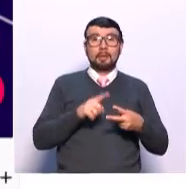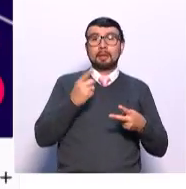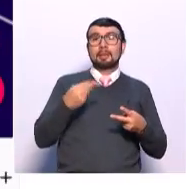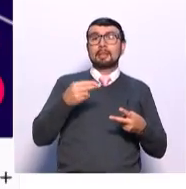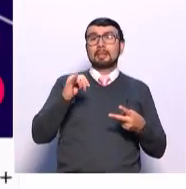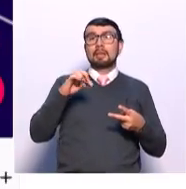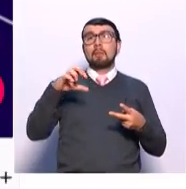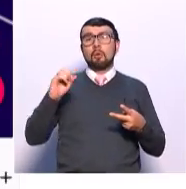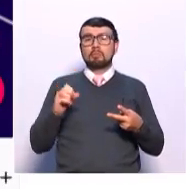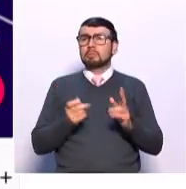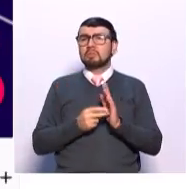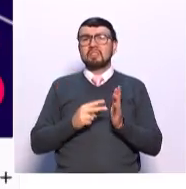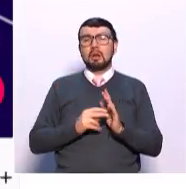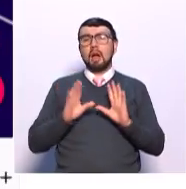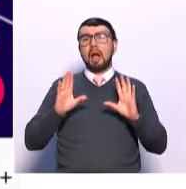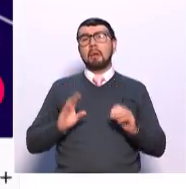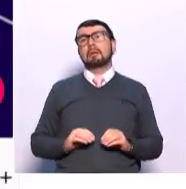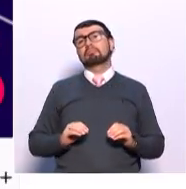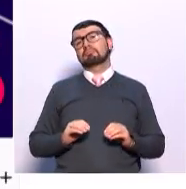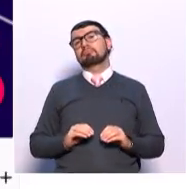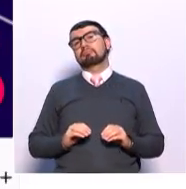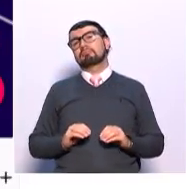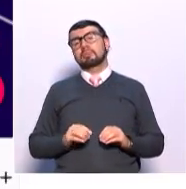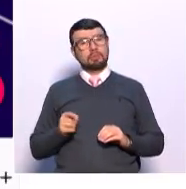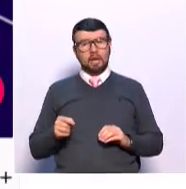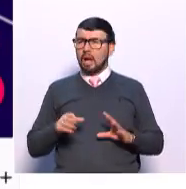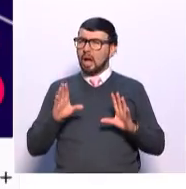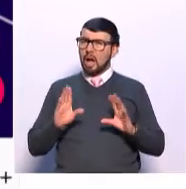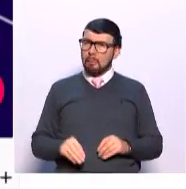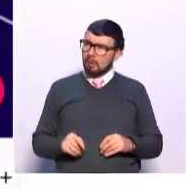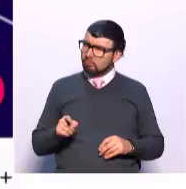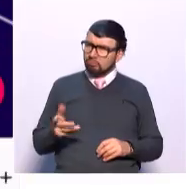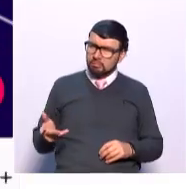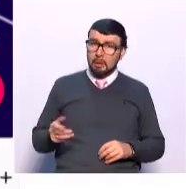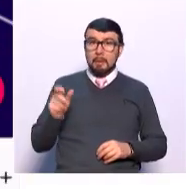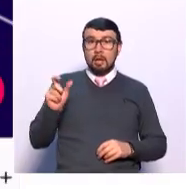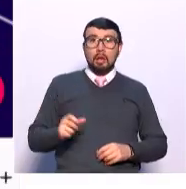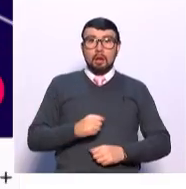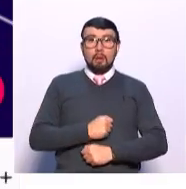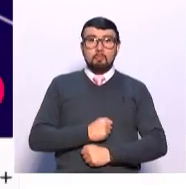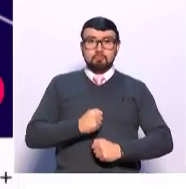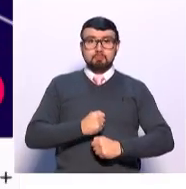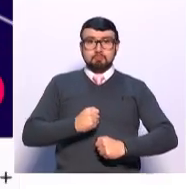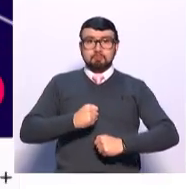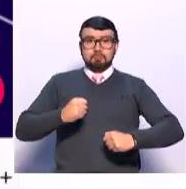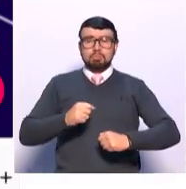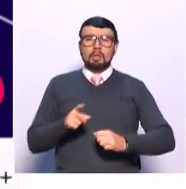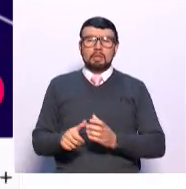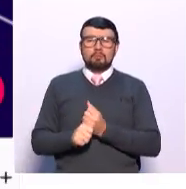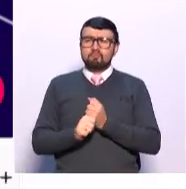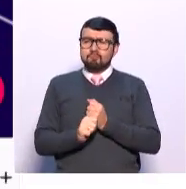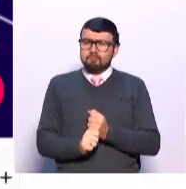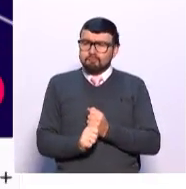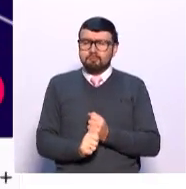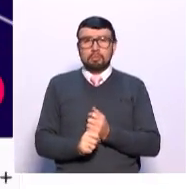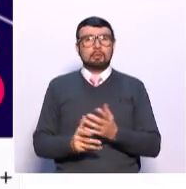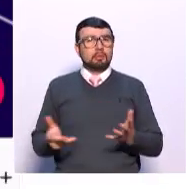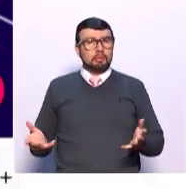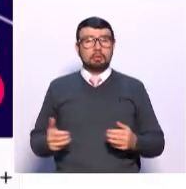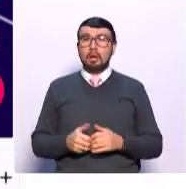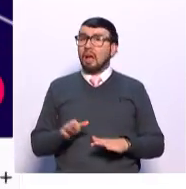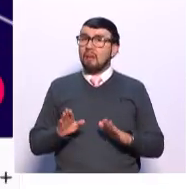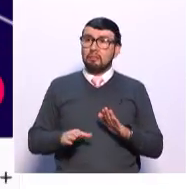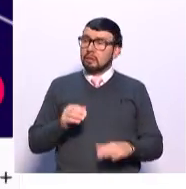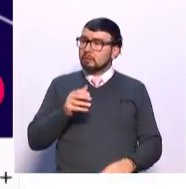se le apagó el motor y entonces al apagar el motor la persona se engorda la estreñimiento a veces no